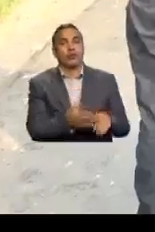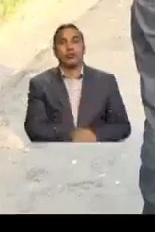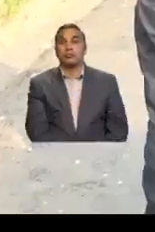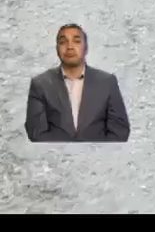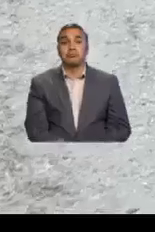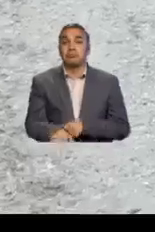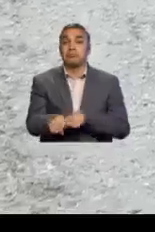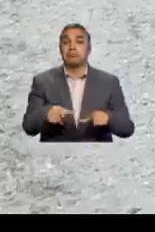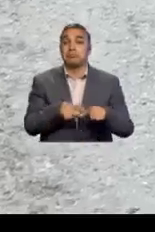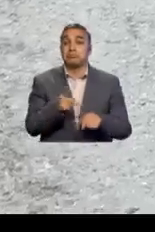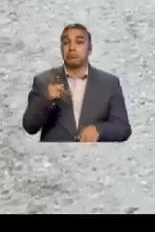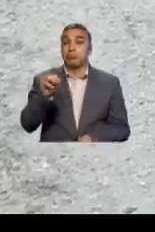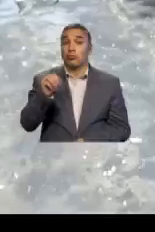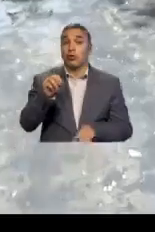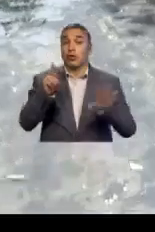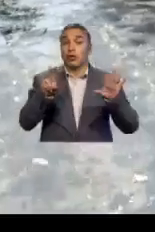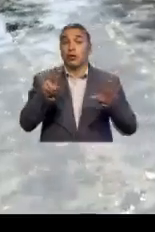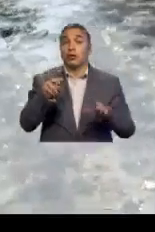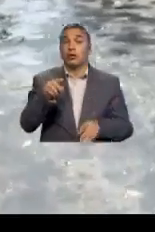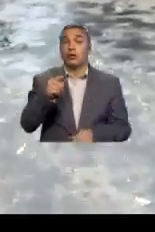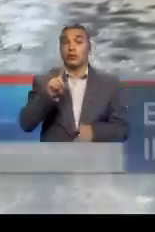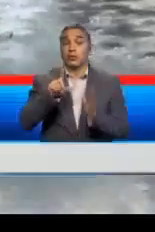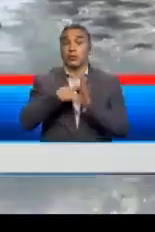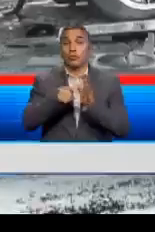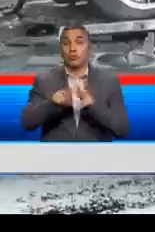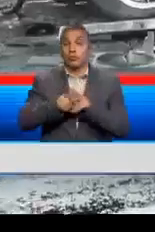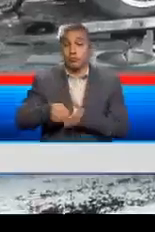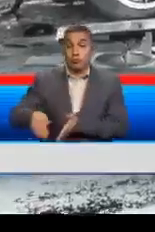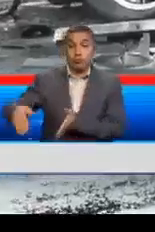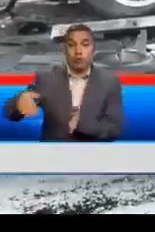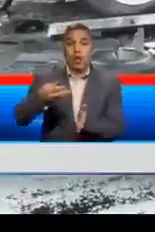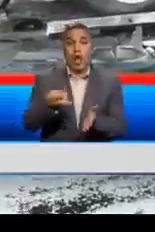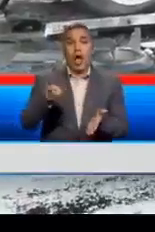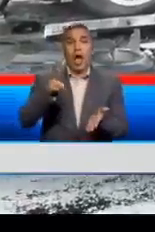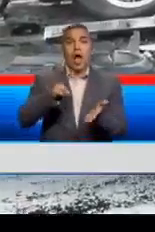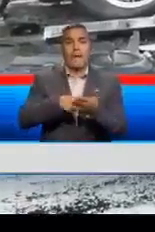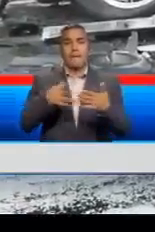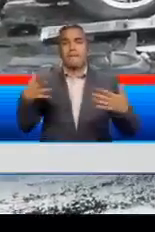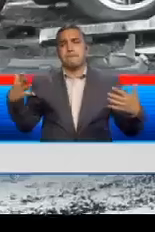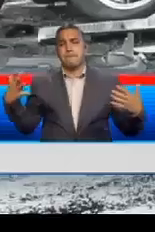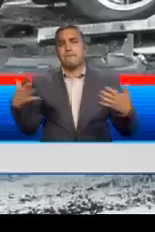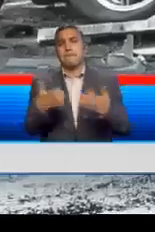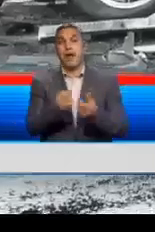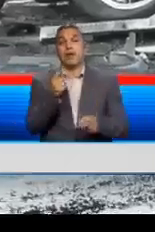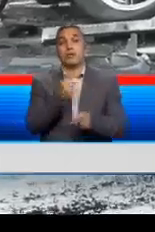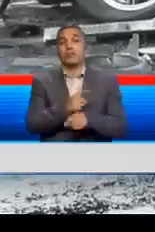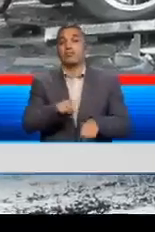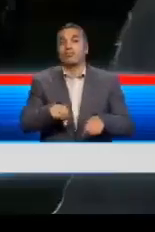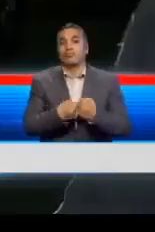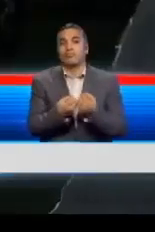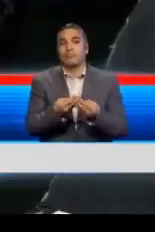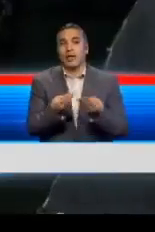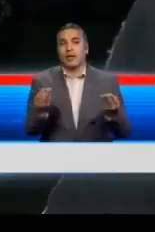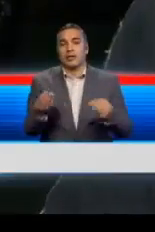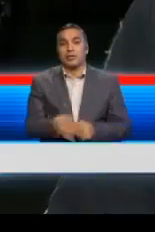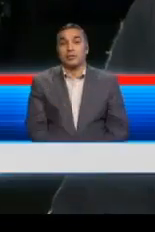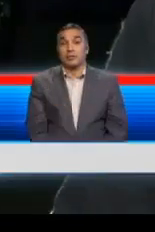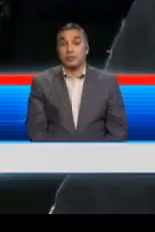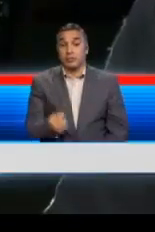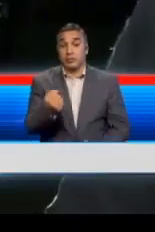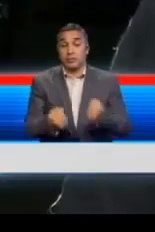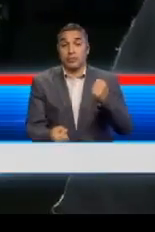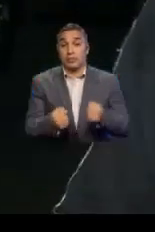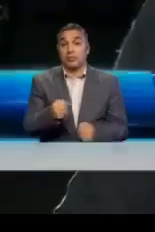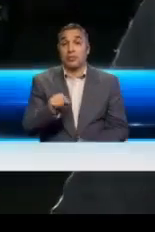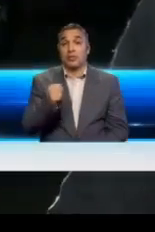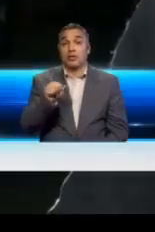A la altura del kilómetro 7 del sector Las Guaijas, luego de una curva, ambos vehículos se impactaron, quedando con daños materiales. El vehículo tipo